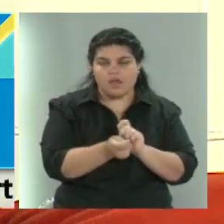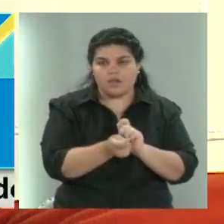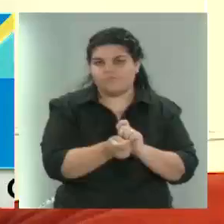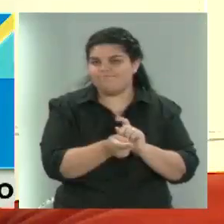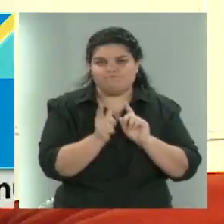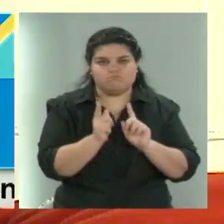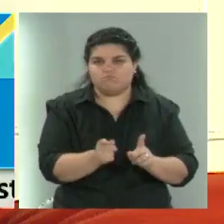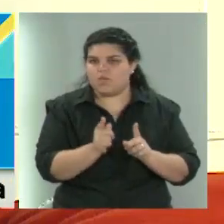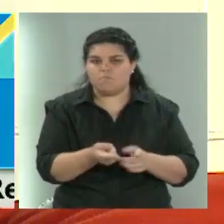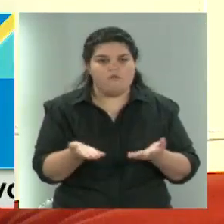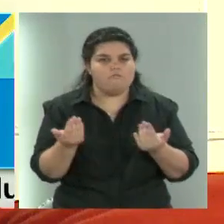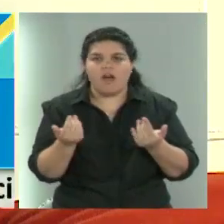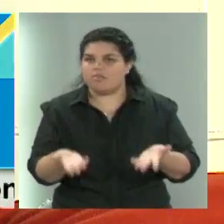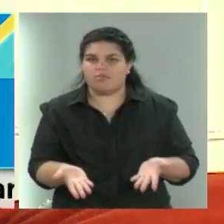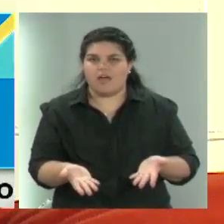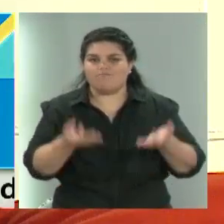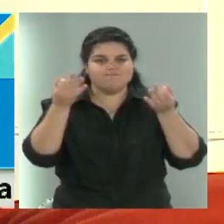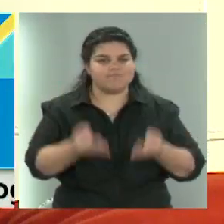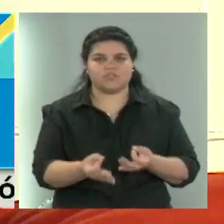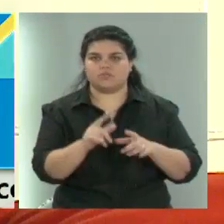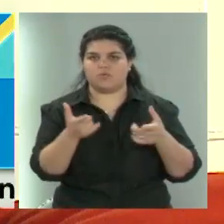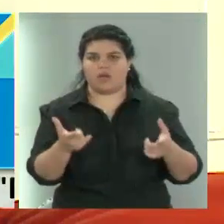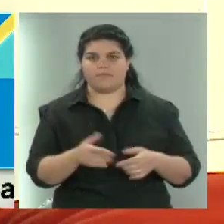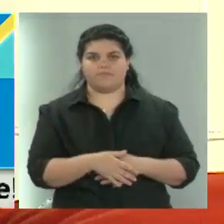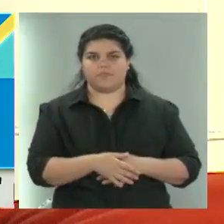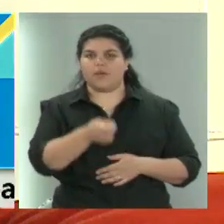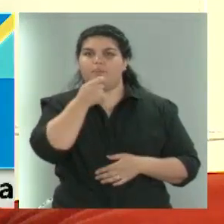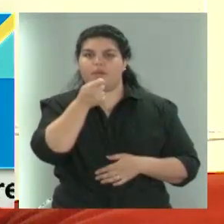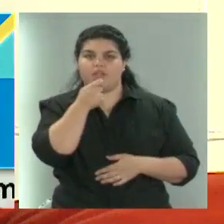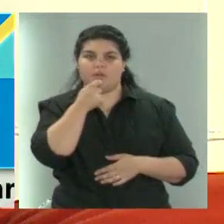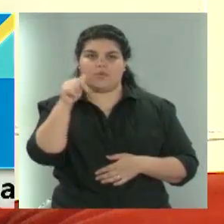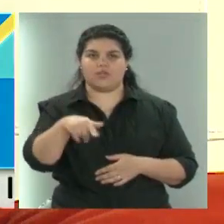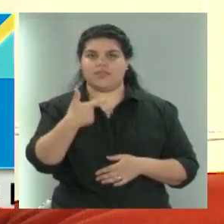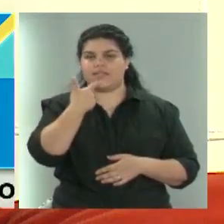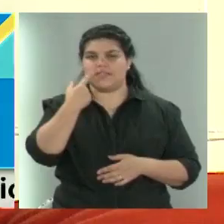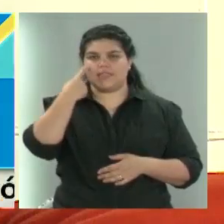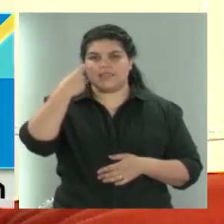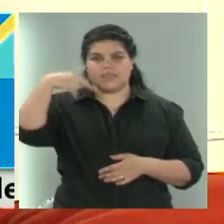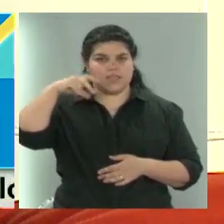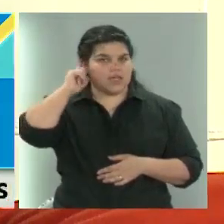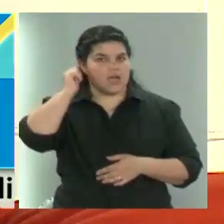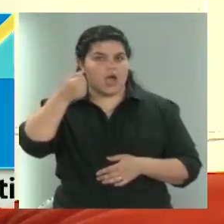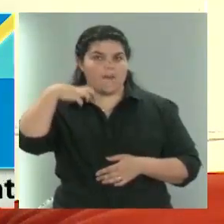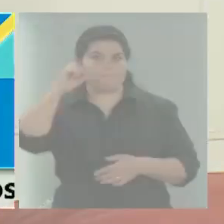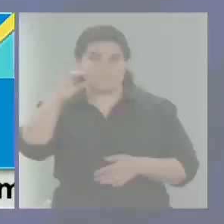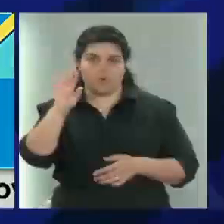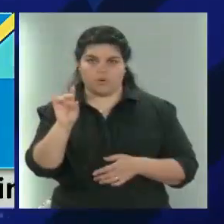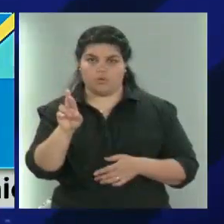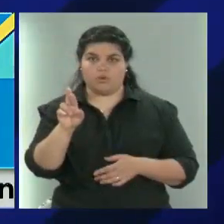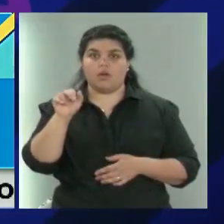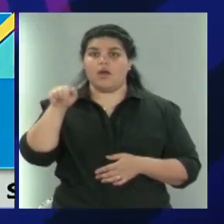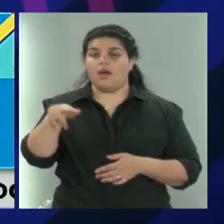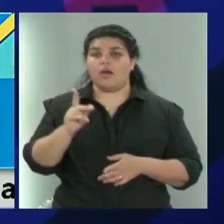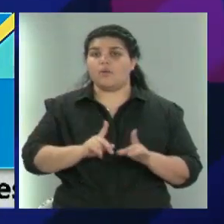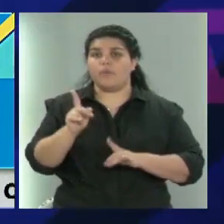no se ajustan, son inadecuadas. El ejemplo típico es de Singapur, ¿no? Que Singapur, nadie puede